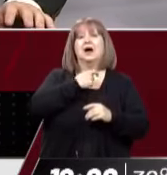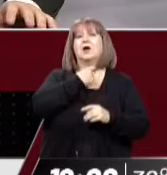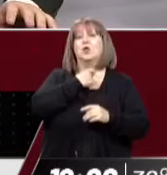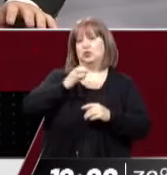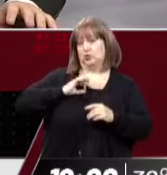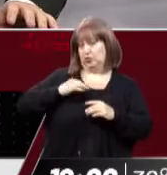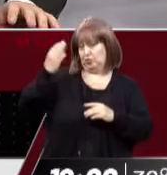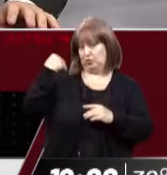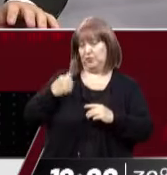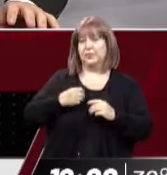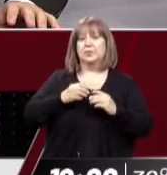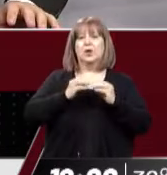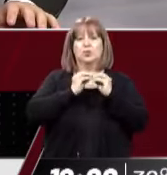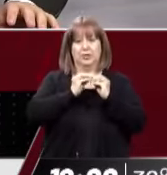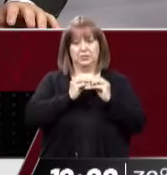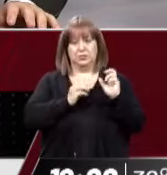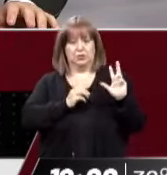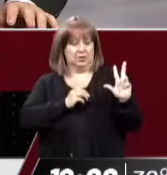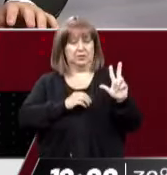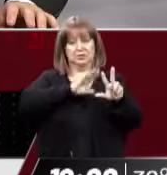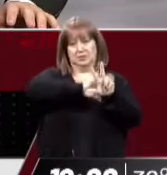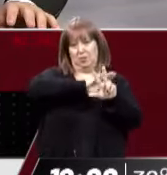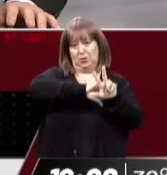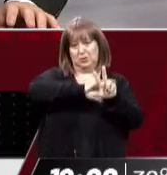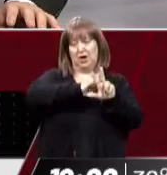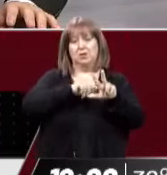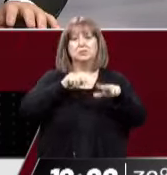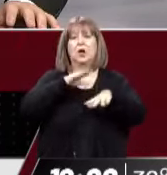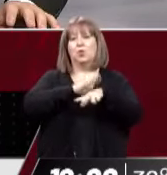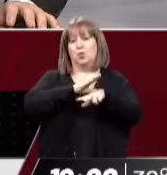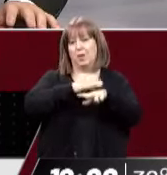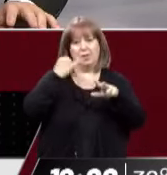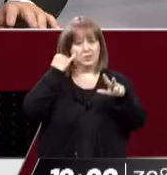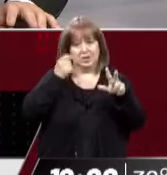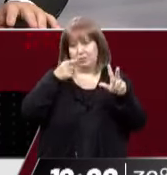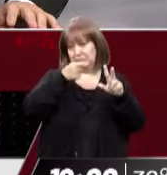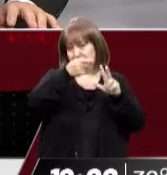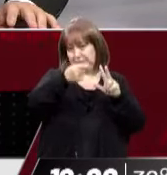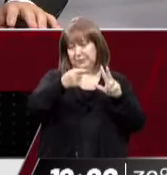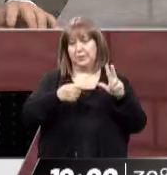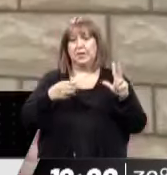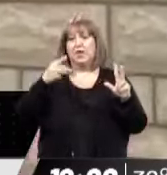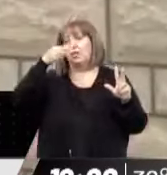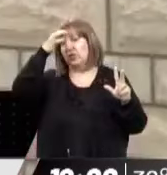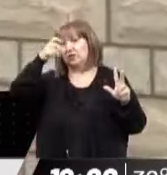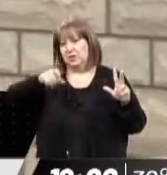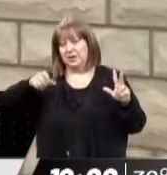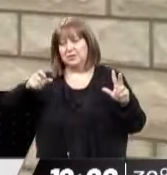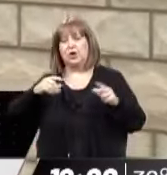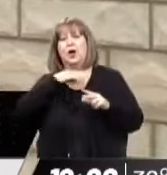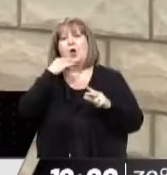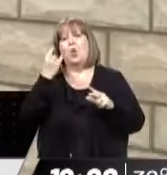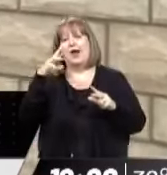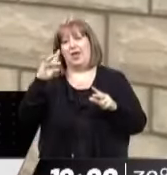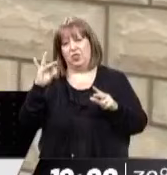donde habían tres personas imputadas que fueron consideradas culpables por los 12 ciudadanos que participaron